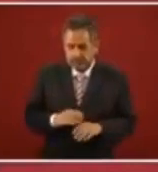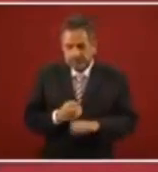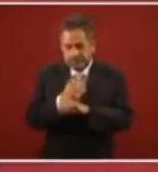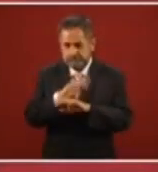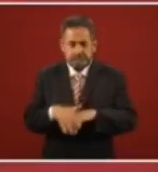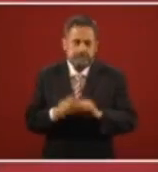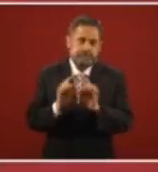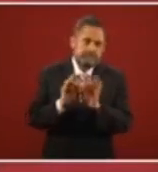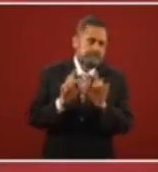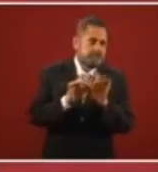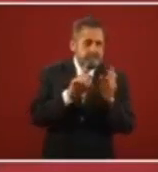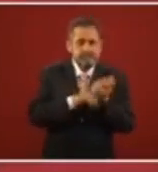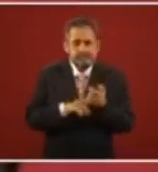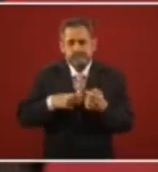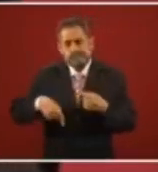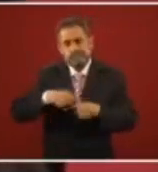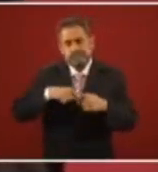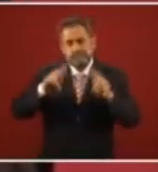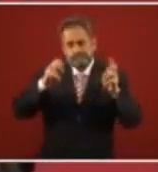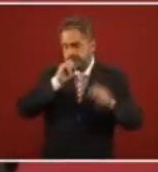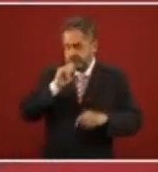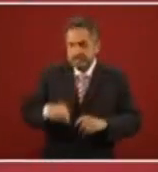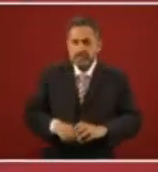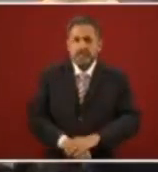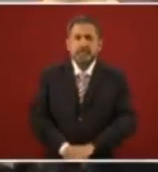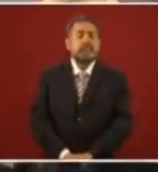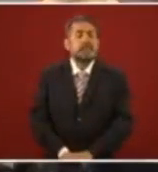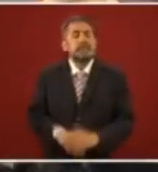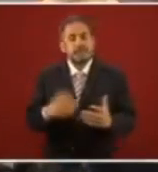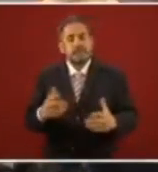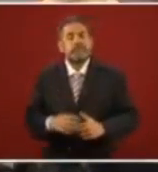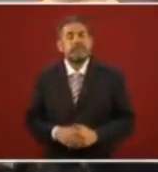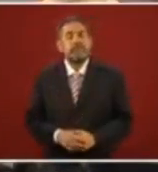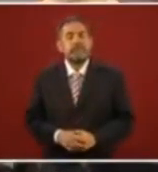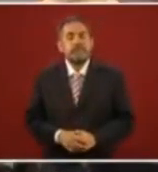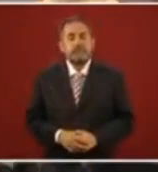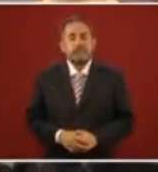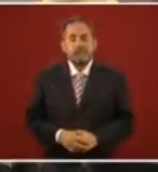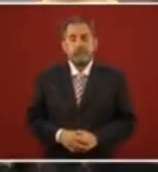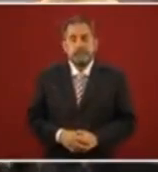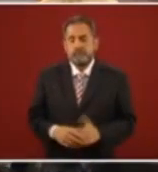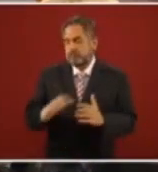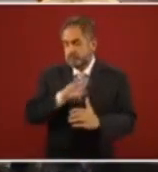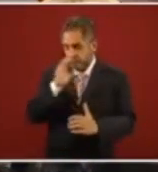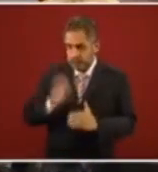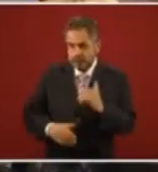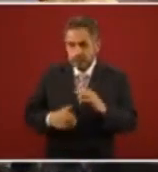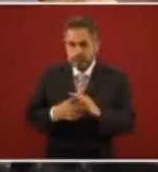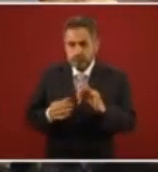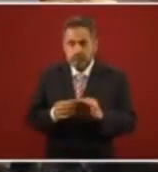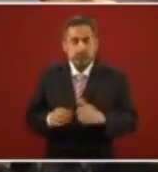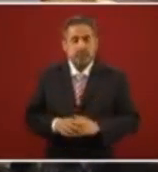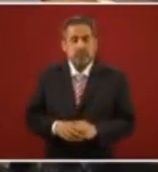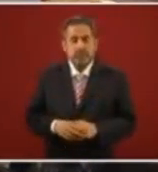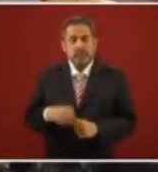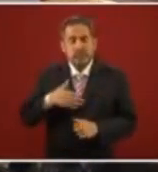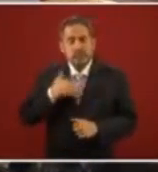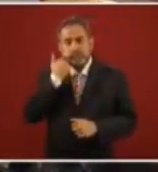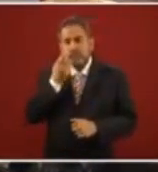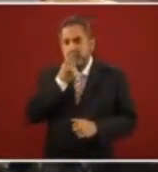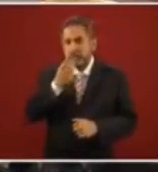son circunstancias volvemos a lo mismo entonces terminamos con esto quiero